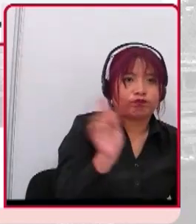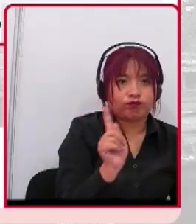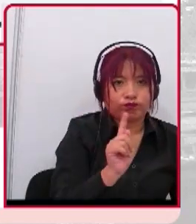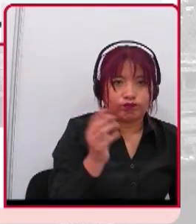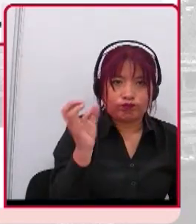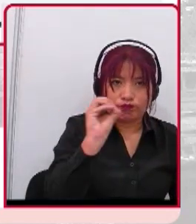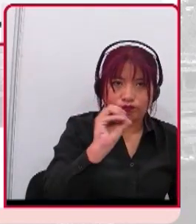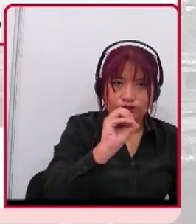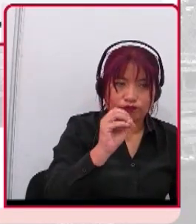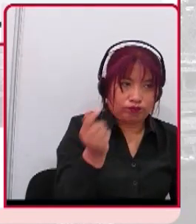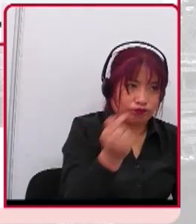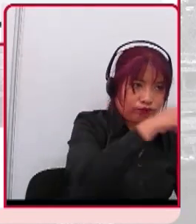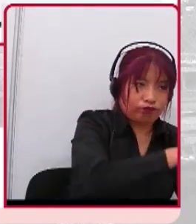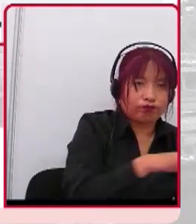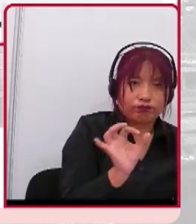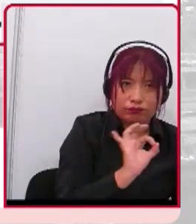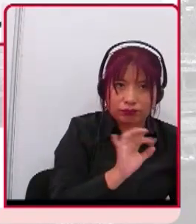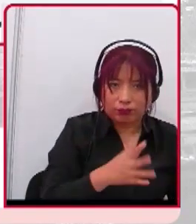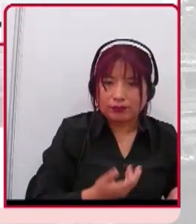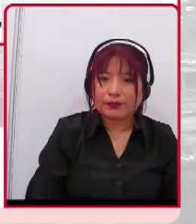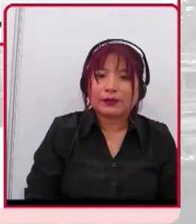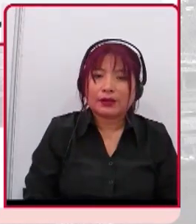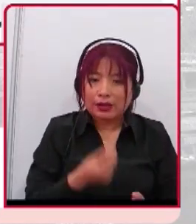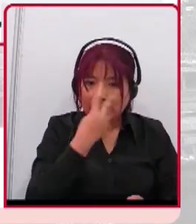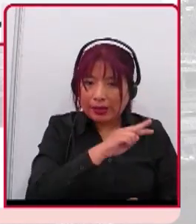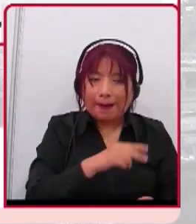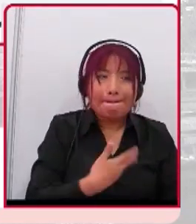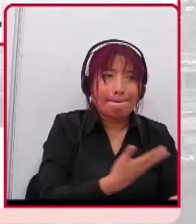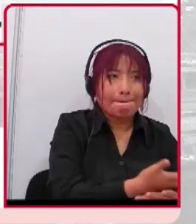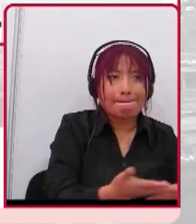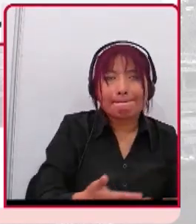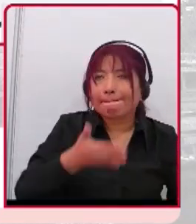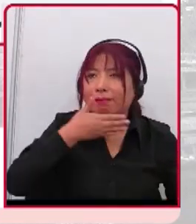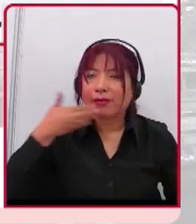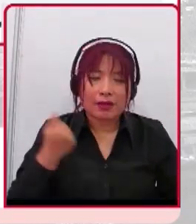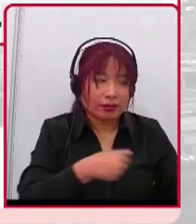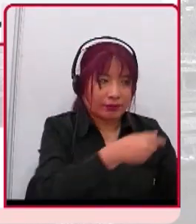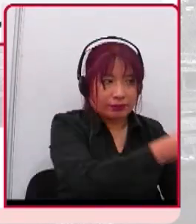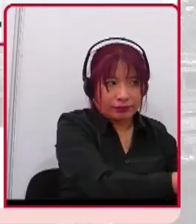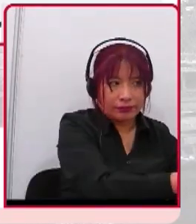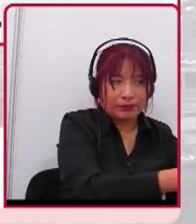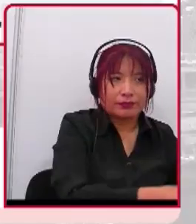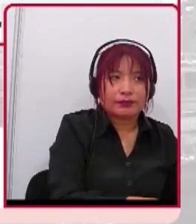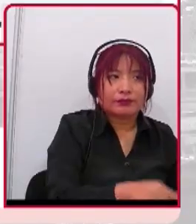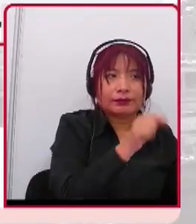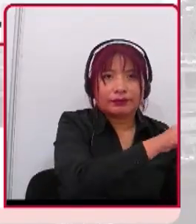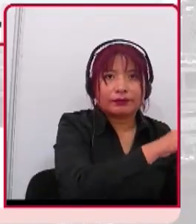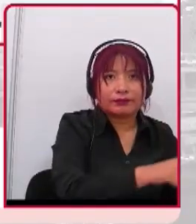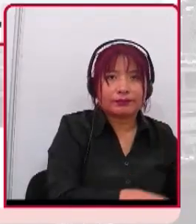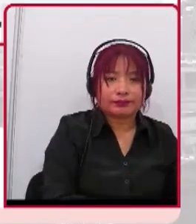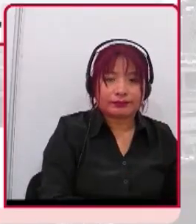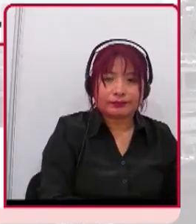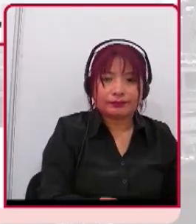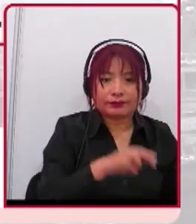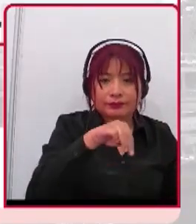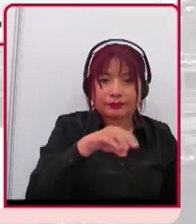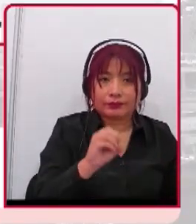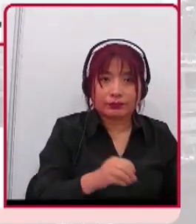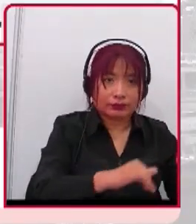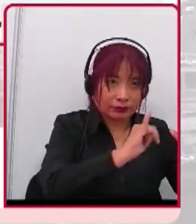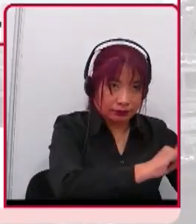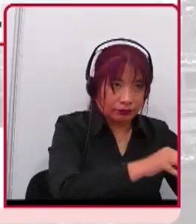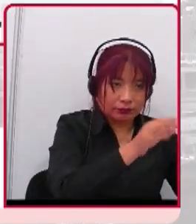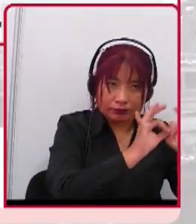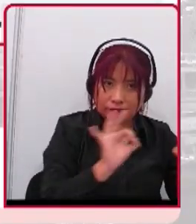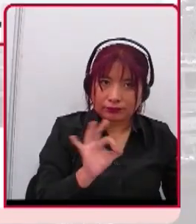tema o establecer las mejores condiciones para nuestro mineral. La segunda etapa, una vez que